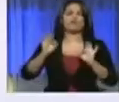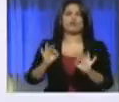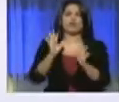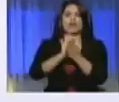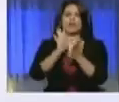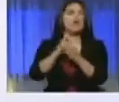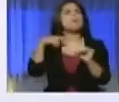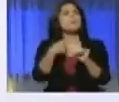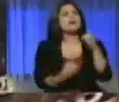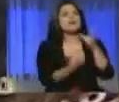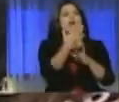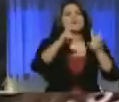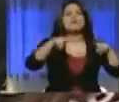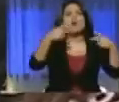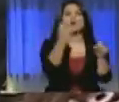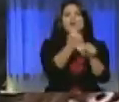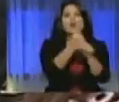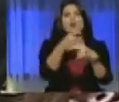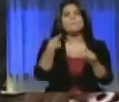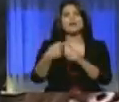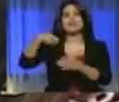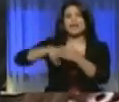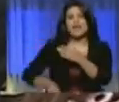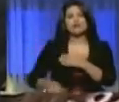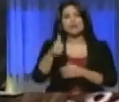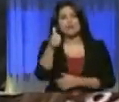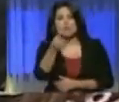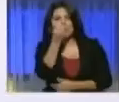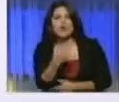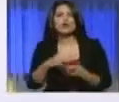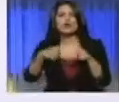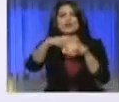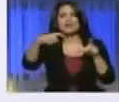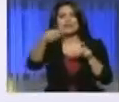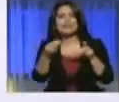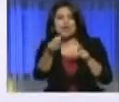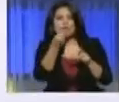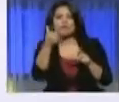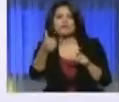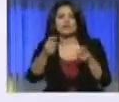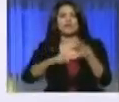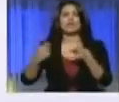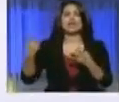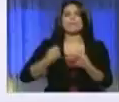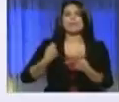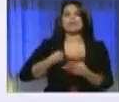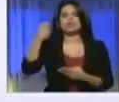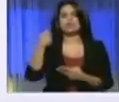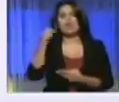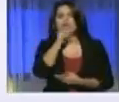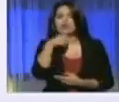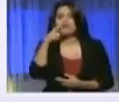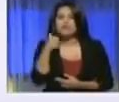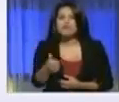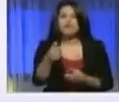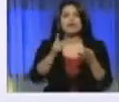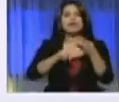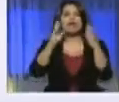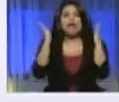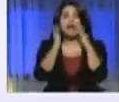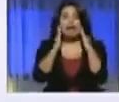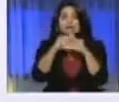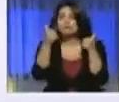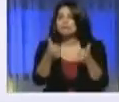de trabajo, la protección del salario, de las pensiones, del cestatique, de las tarjetas socialistas, la protección de la vivienda, de la salud,